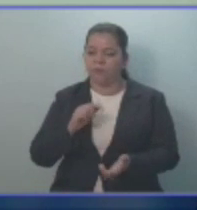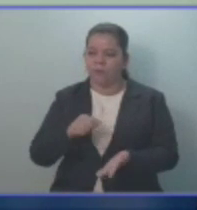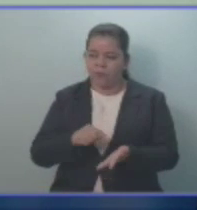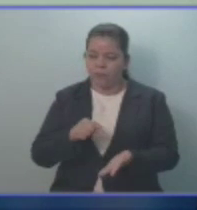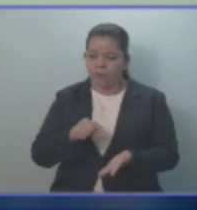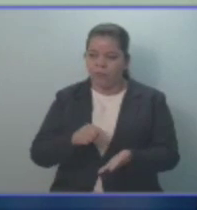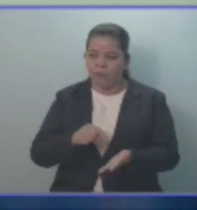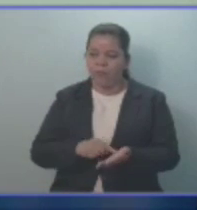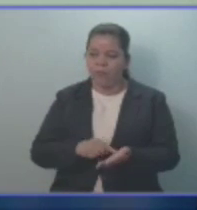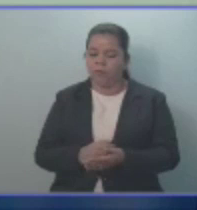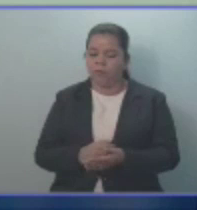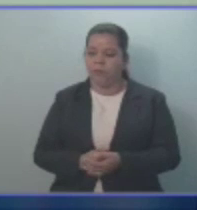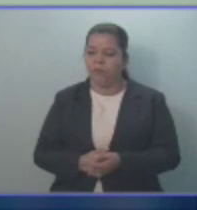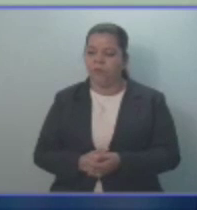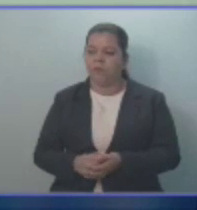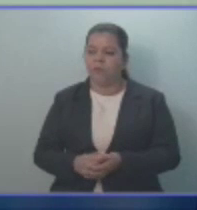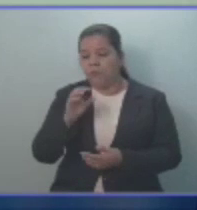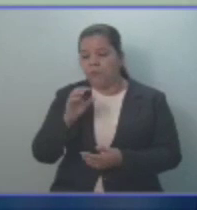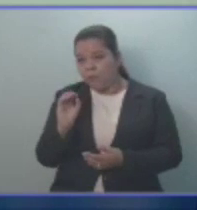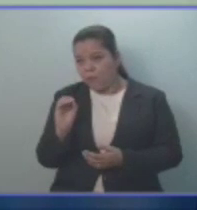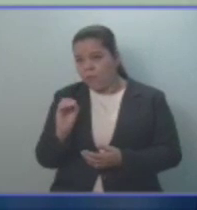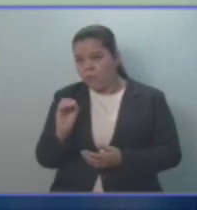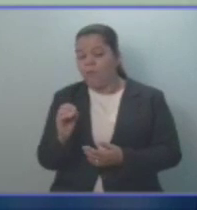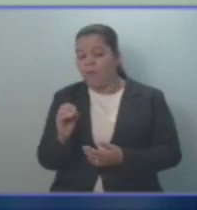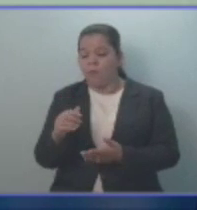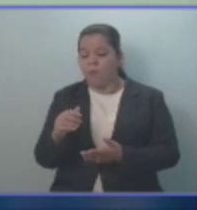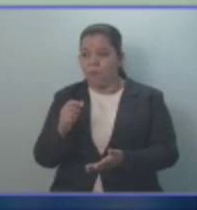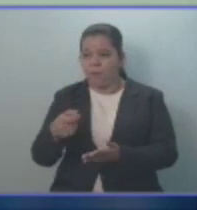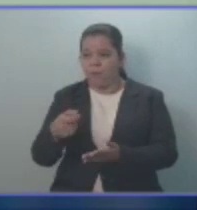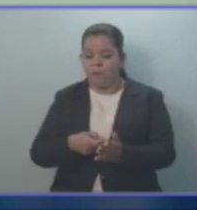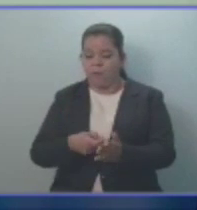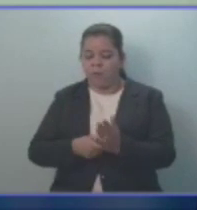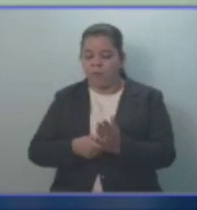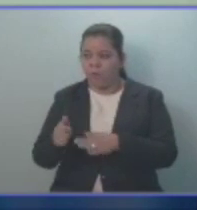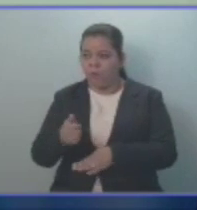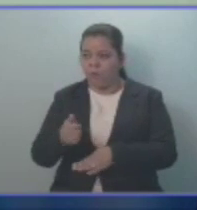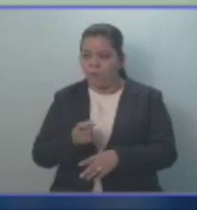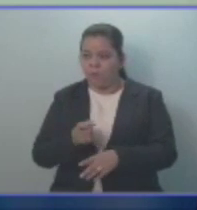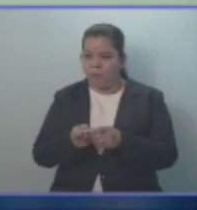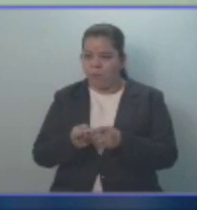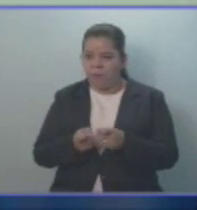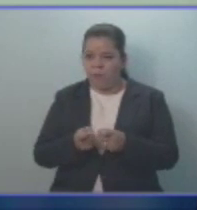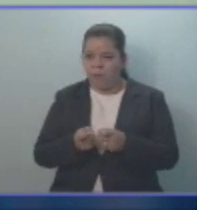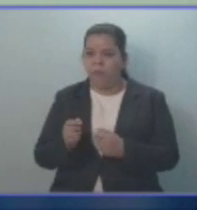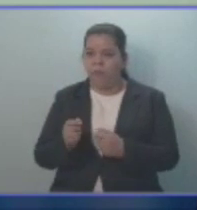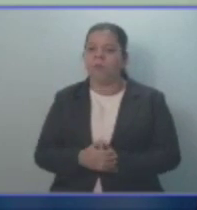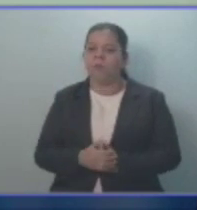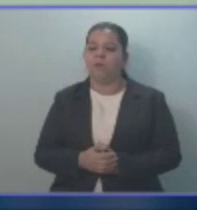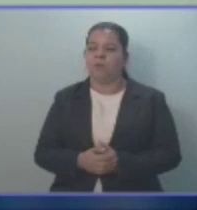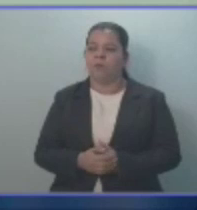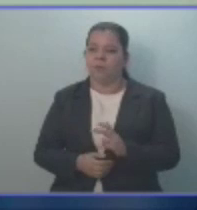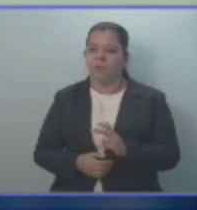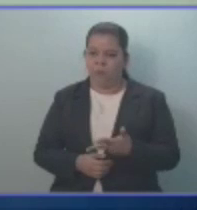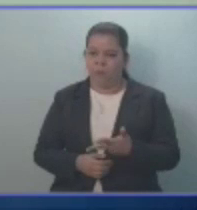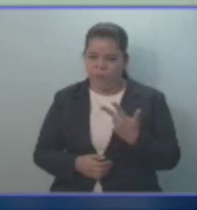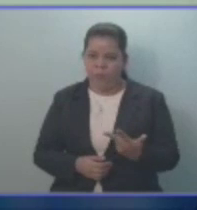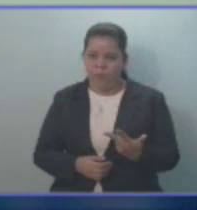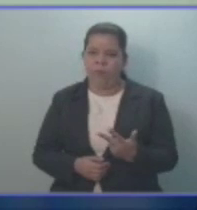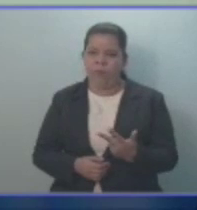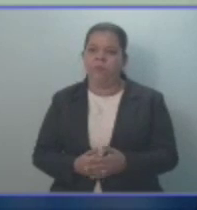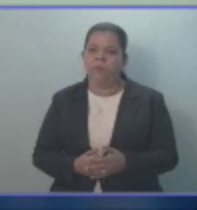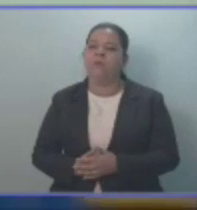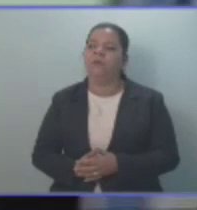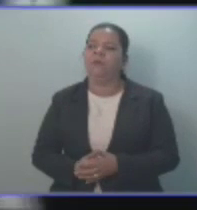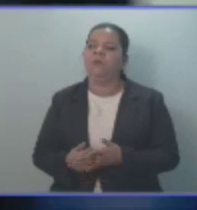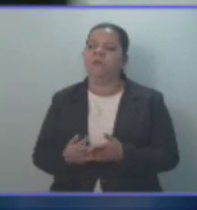crédito fiscal o en el cobro de una multa administrativa para todos los impuestos. 3. De conformidad con